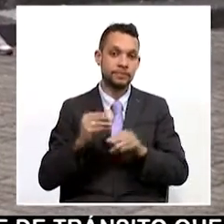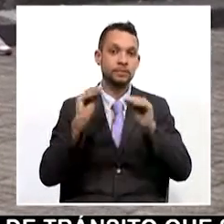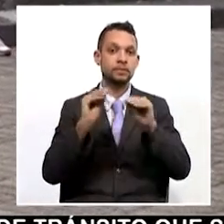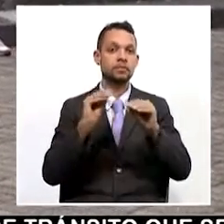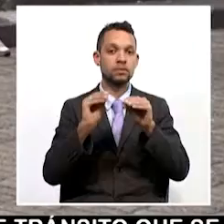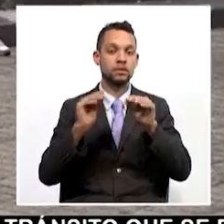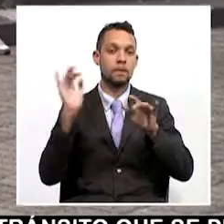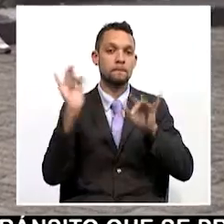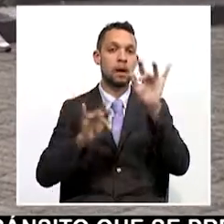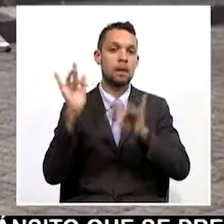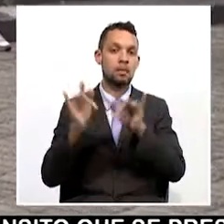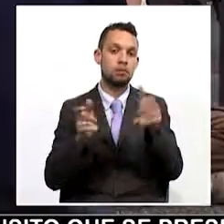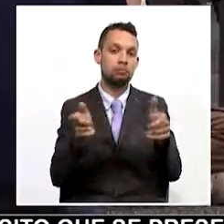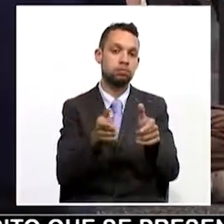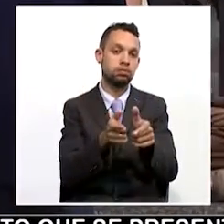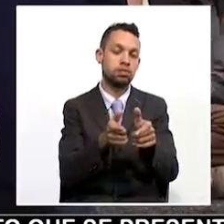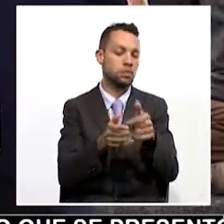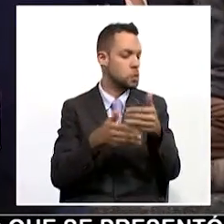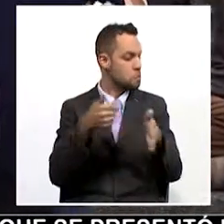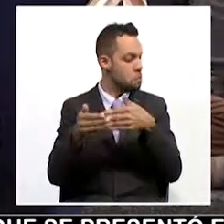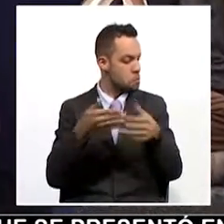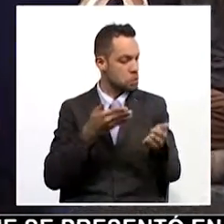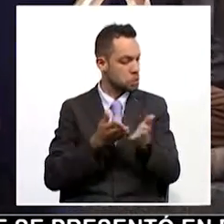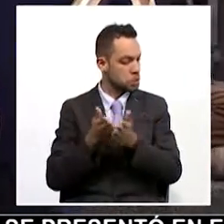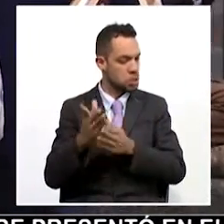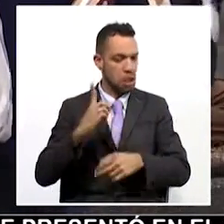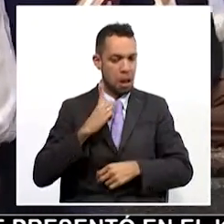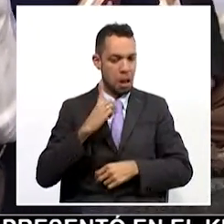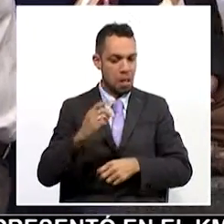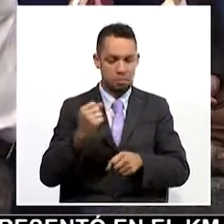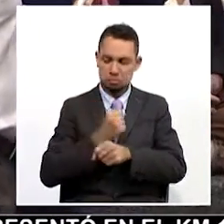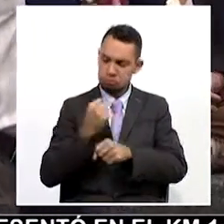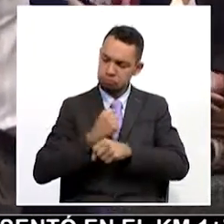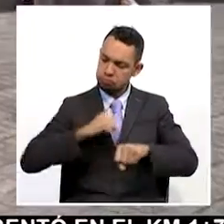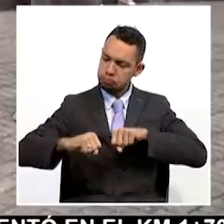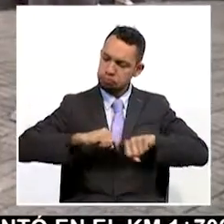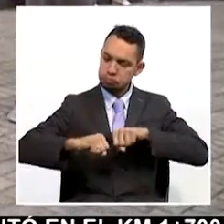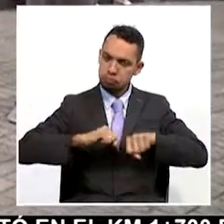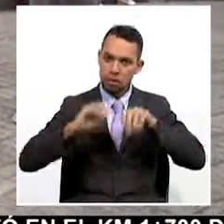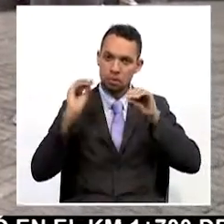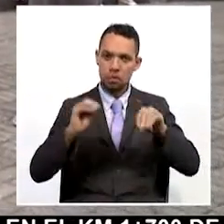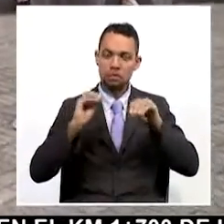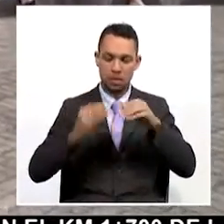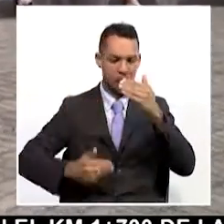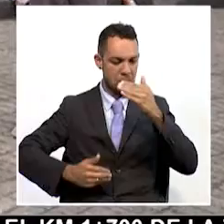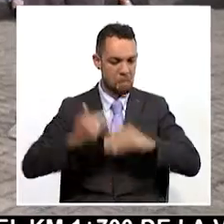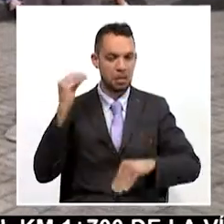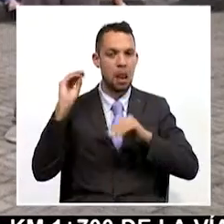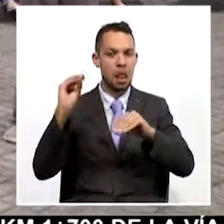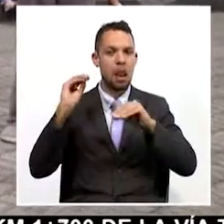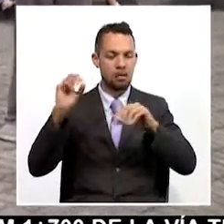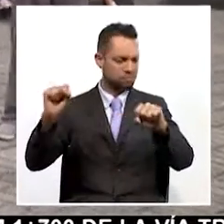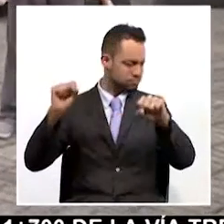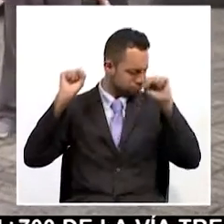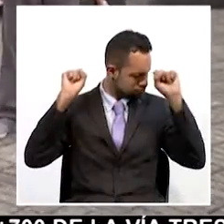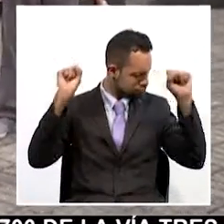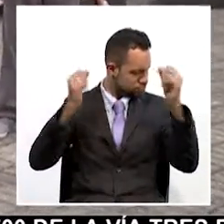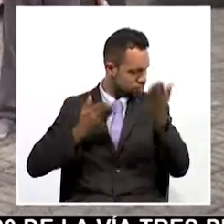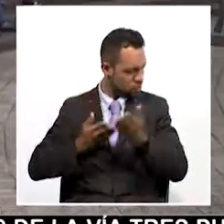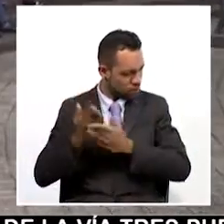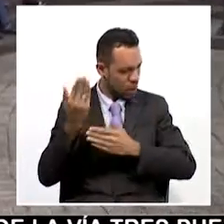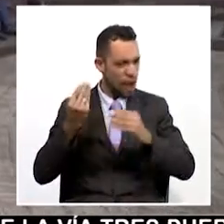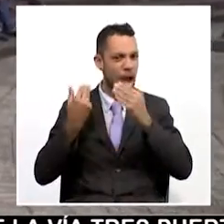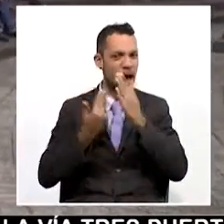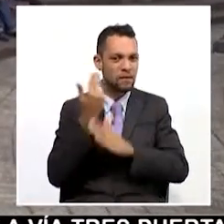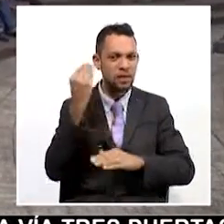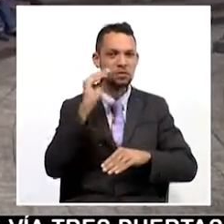contó con poca asistencia. Sin embargo, quienes lideran la denuncia aseguran que es apenas el inicio de una campaña que empezarán a